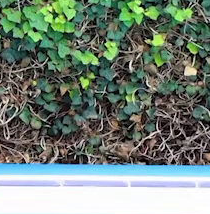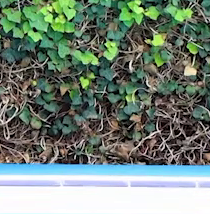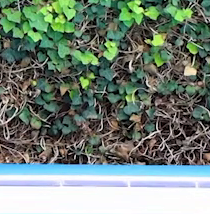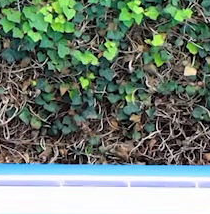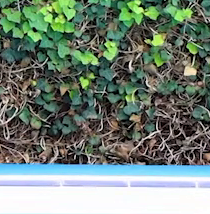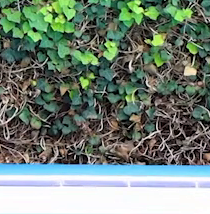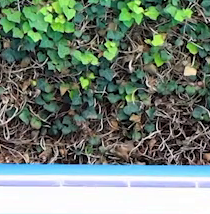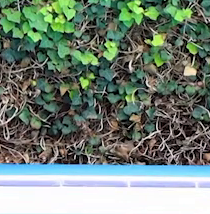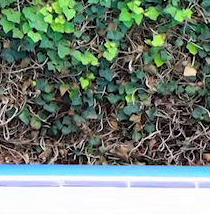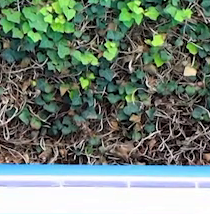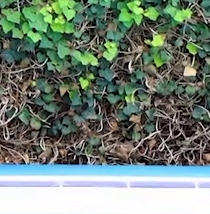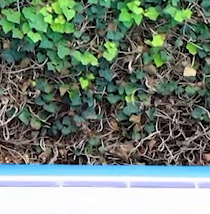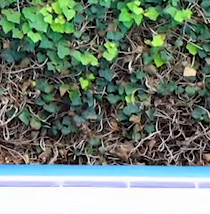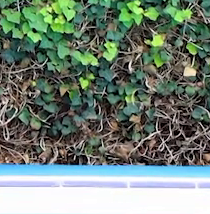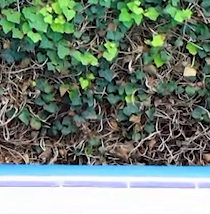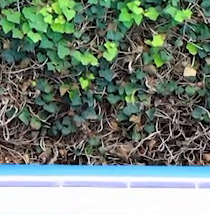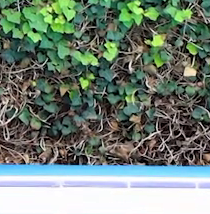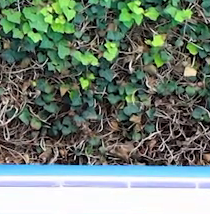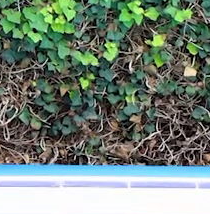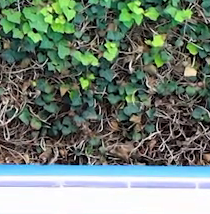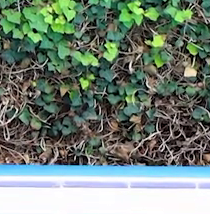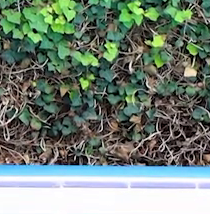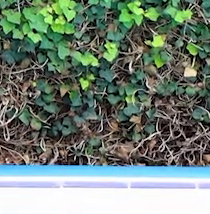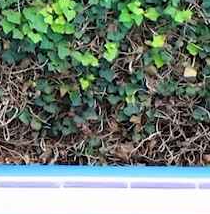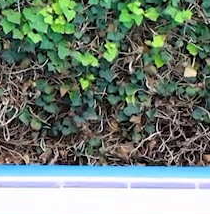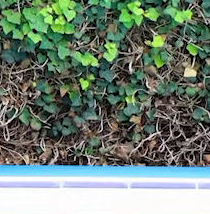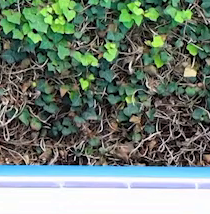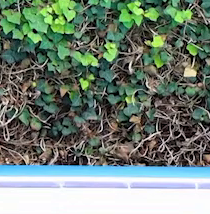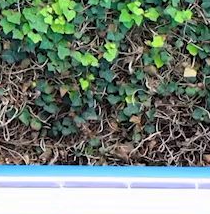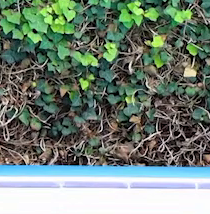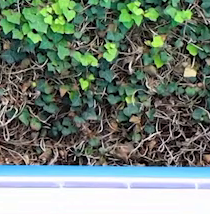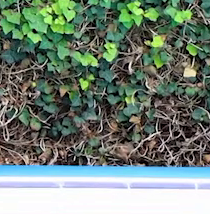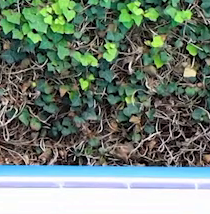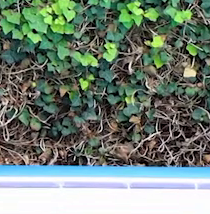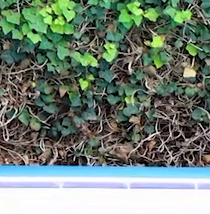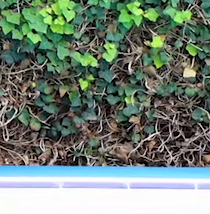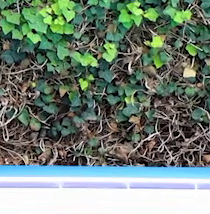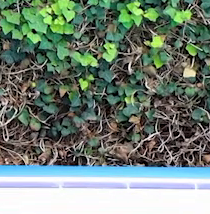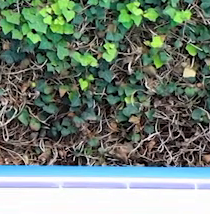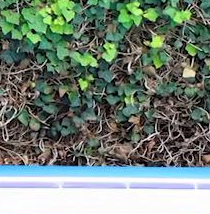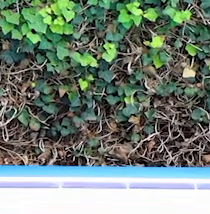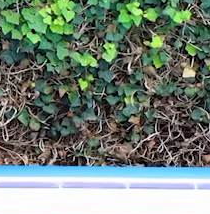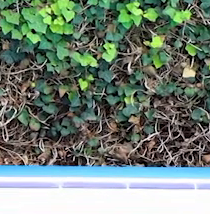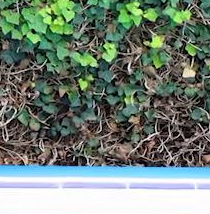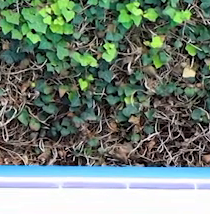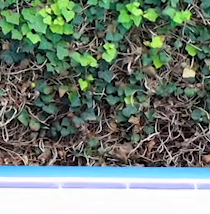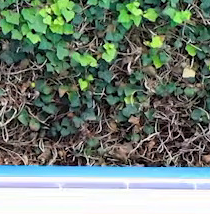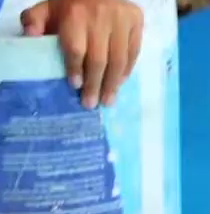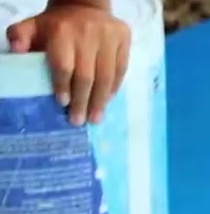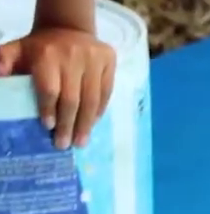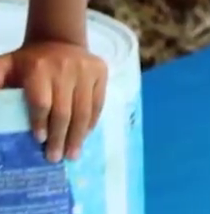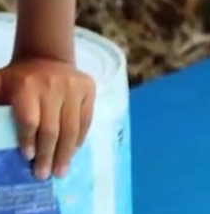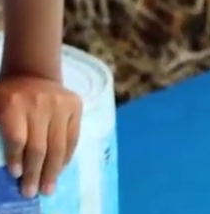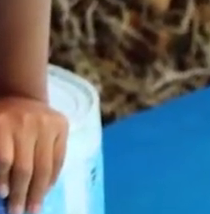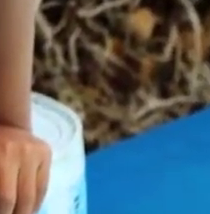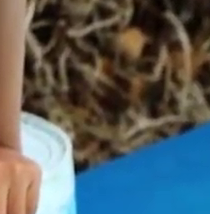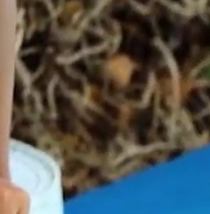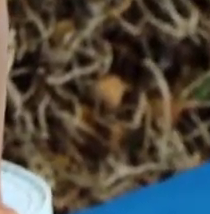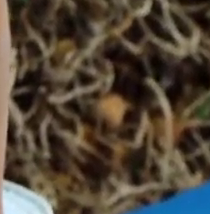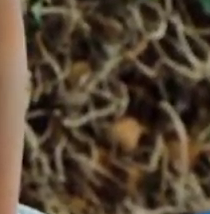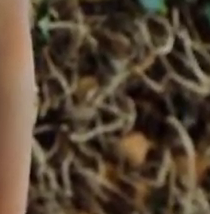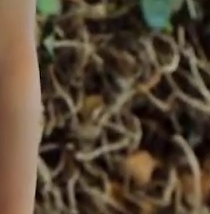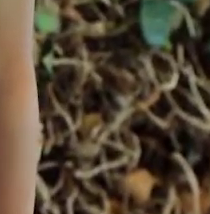codos, haciendo fuerza con el abdomen. Bien, 10 segundos más,